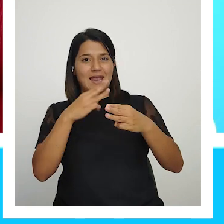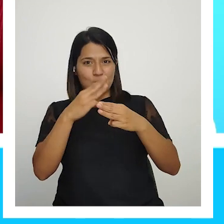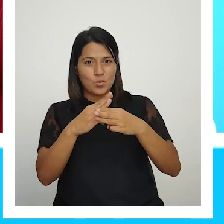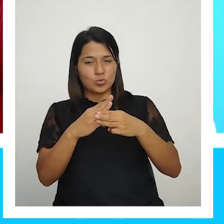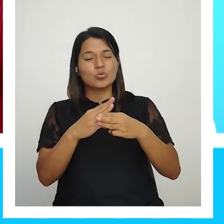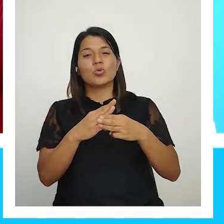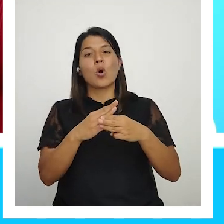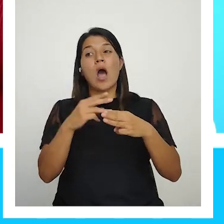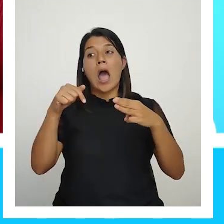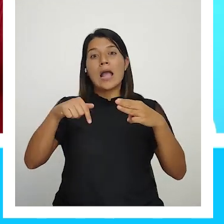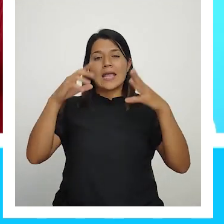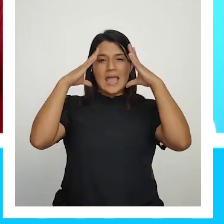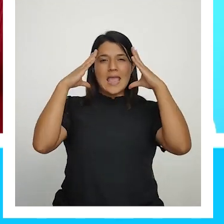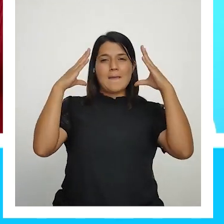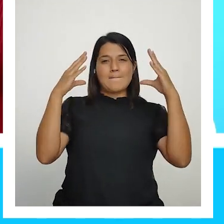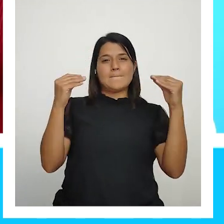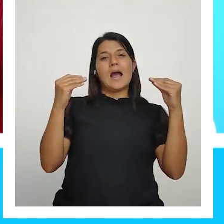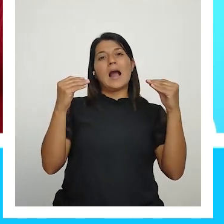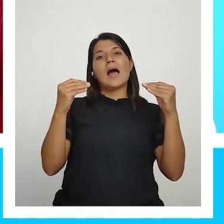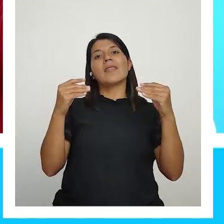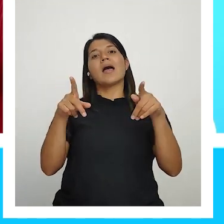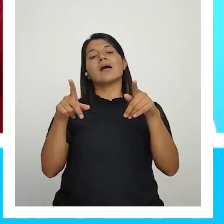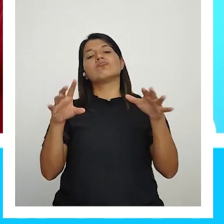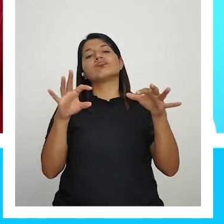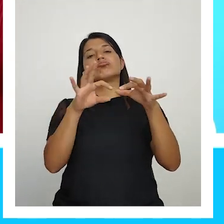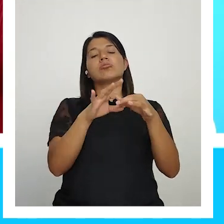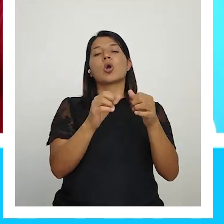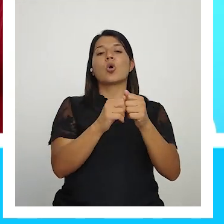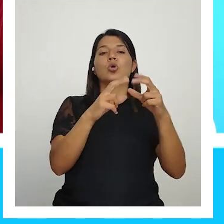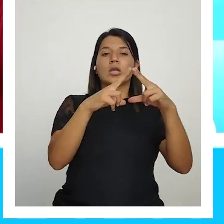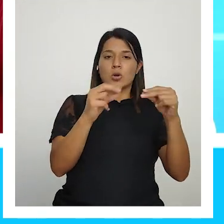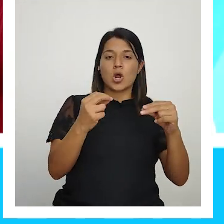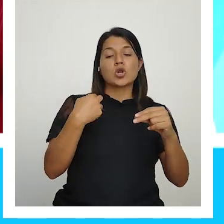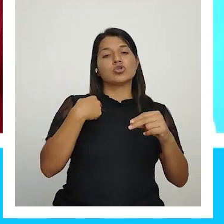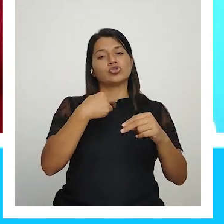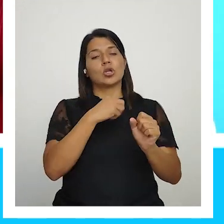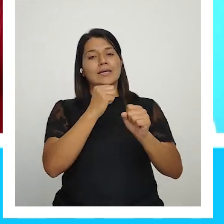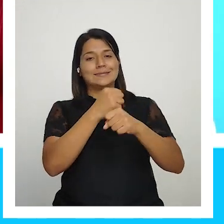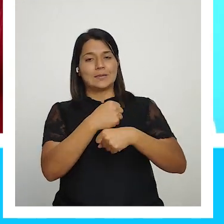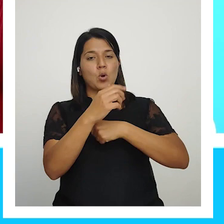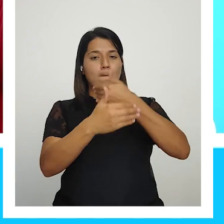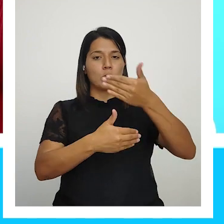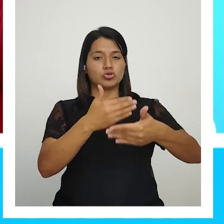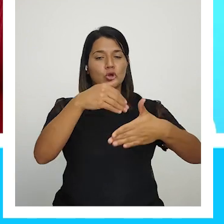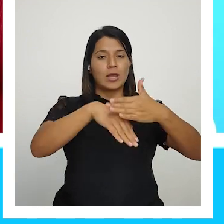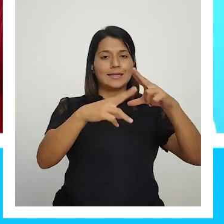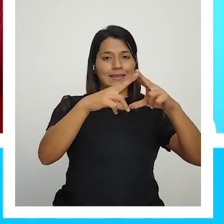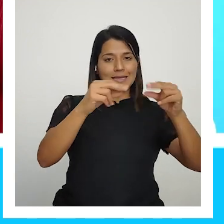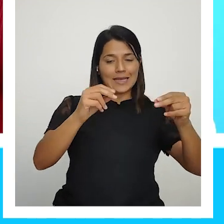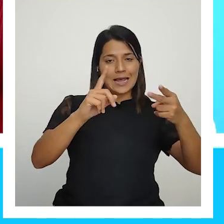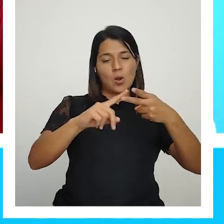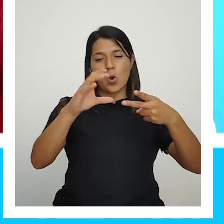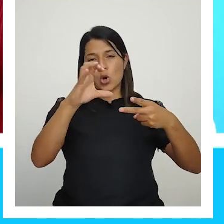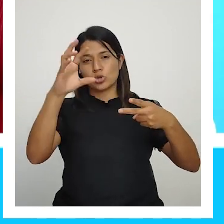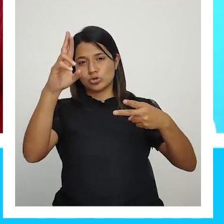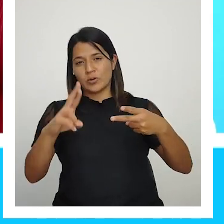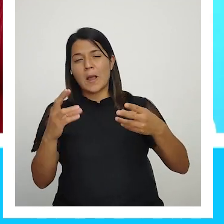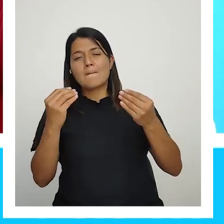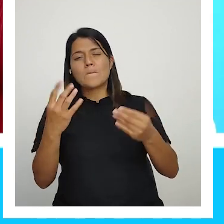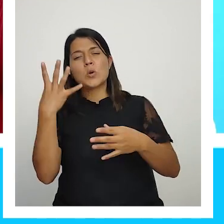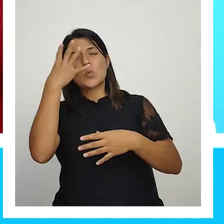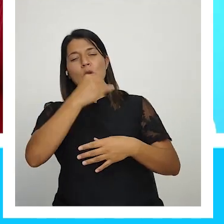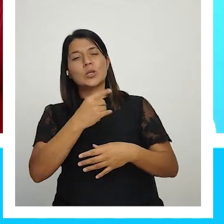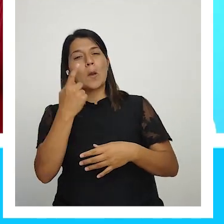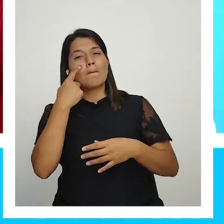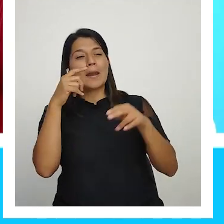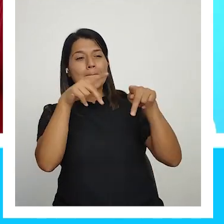Desde acá, como la embajada es concurrente en Nicaragua, nosotros hacemos el proceso en ambos países. Entonces es sumamente bonito poder ver